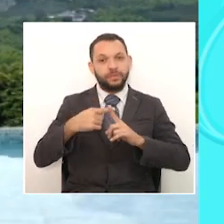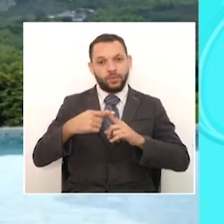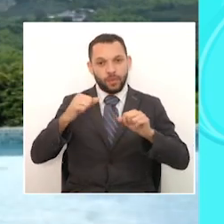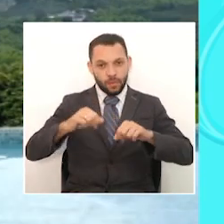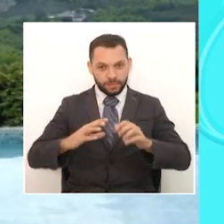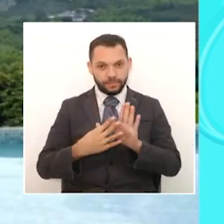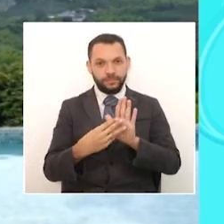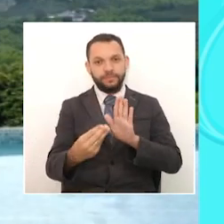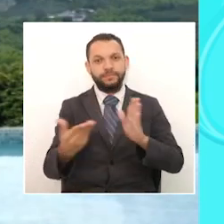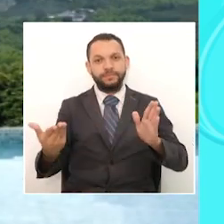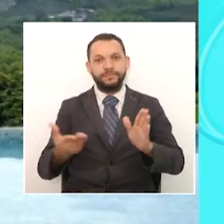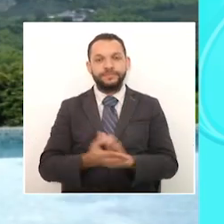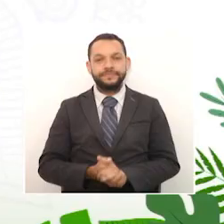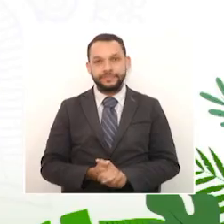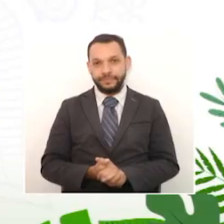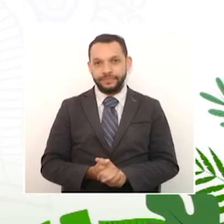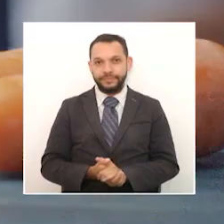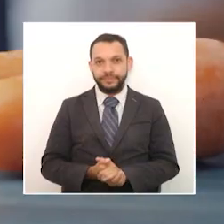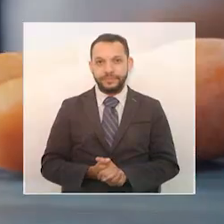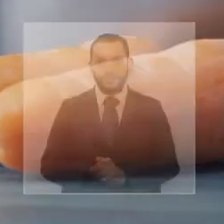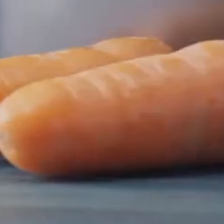práctica.